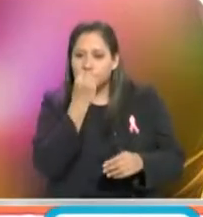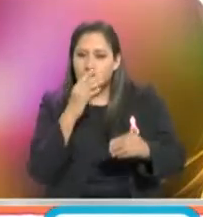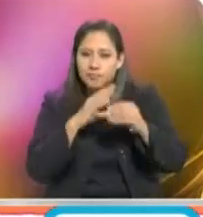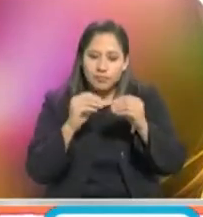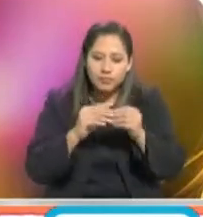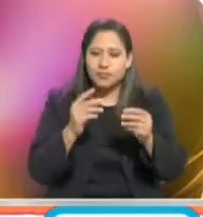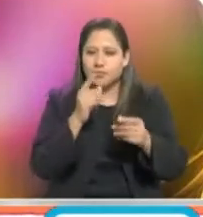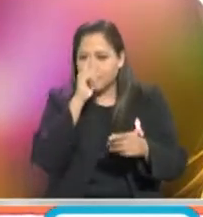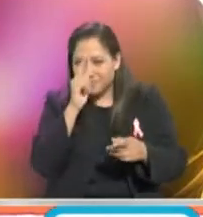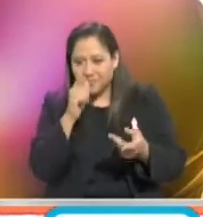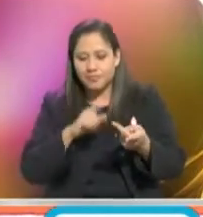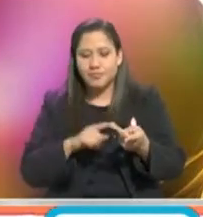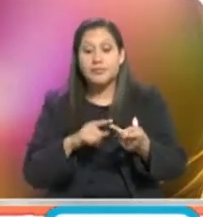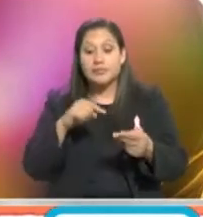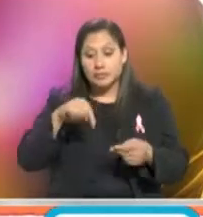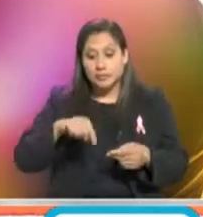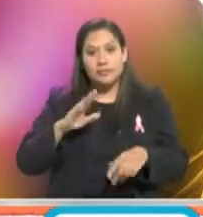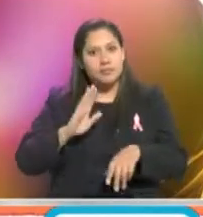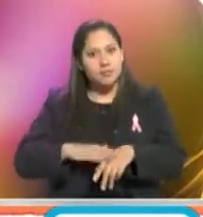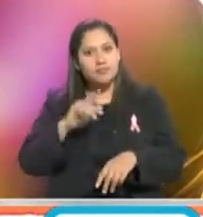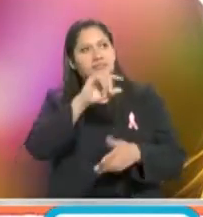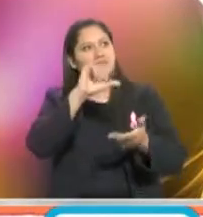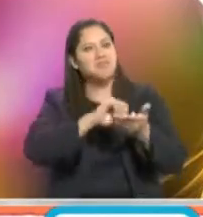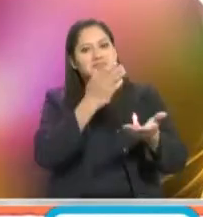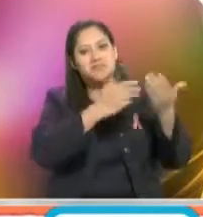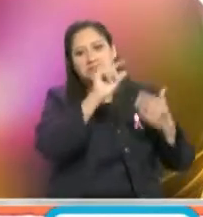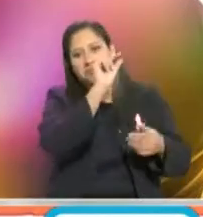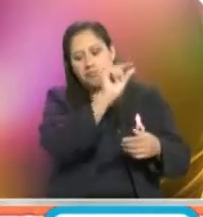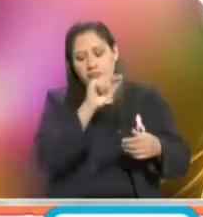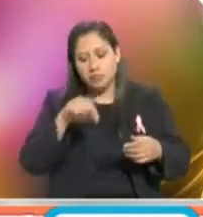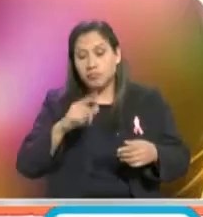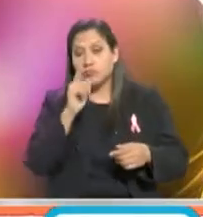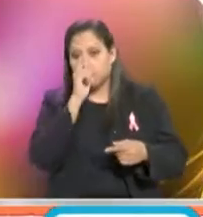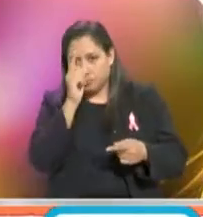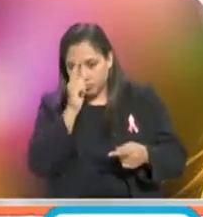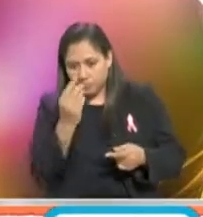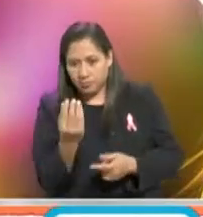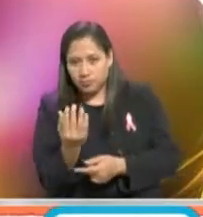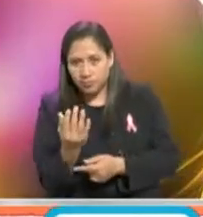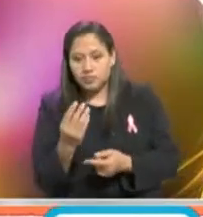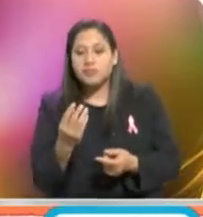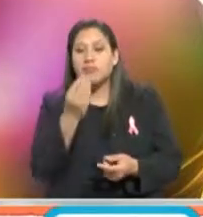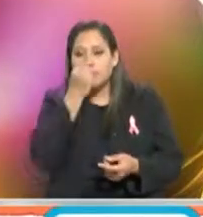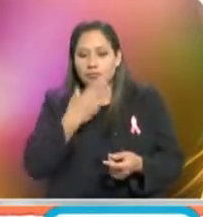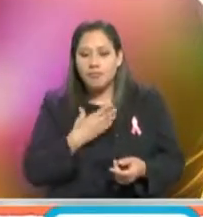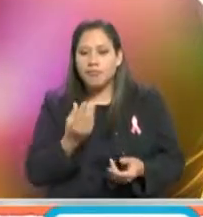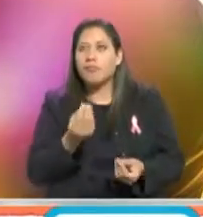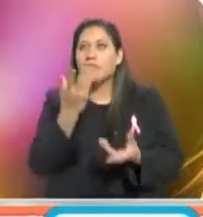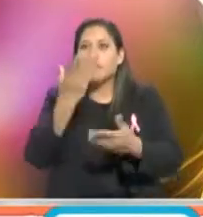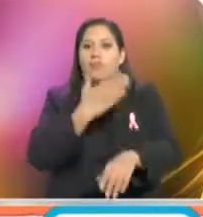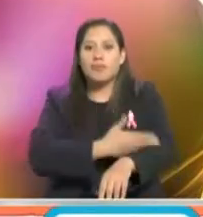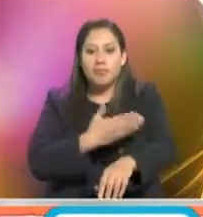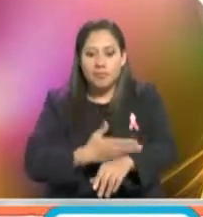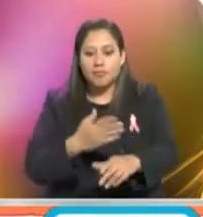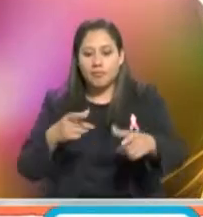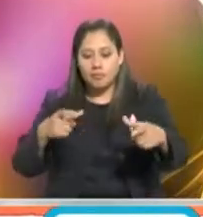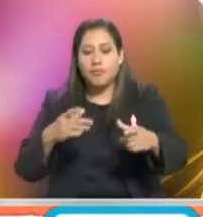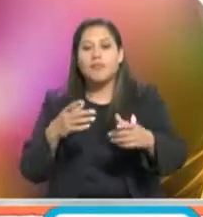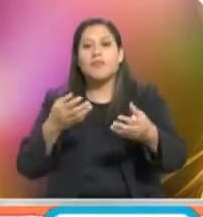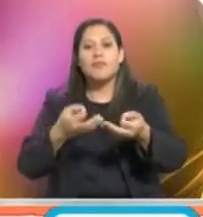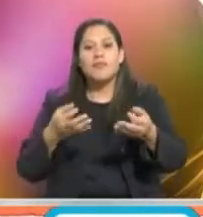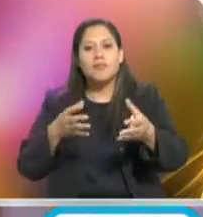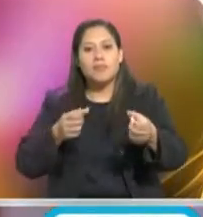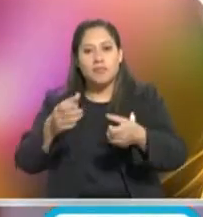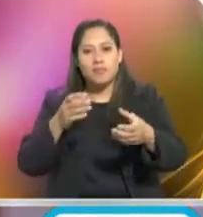más productos que en los centros comerciales. Tenemos lo que son las veladoras, incienso, copal, barro. Tenemos